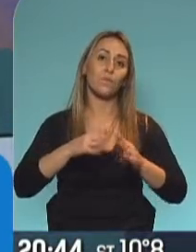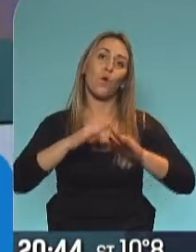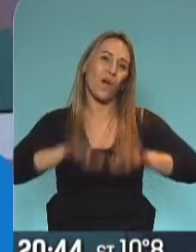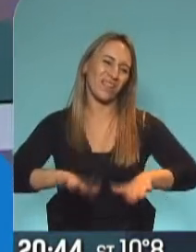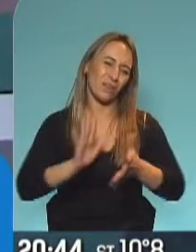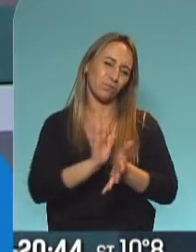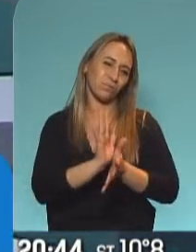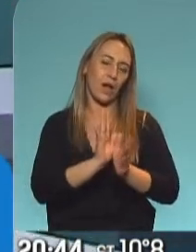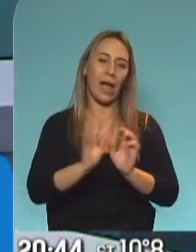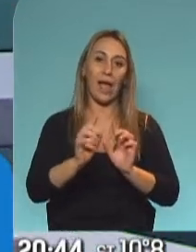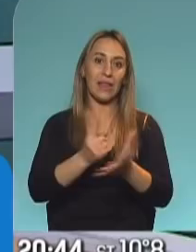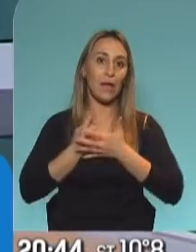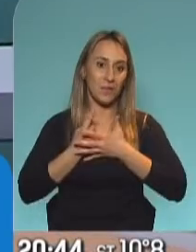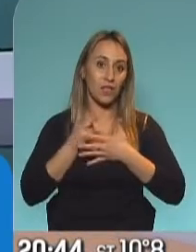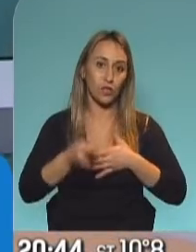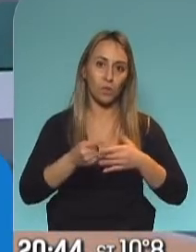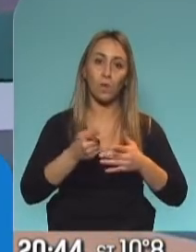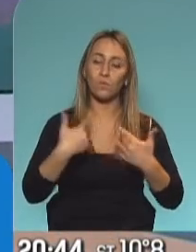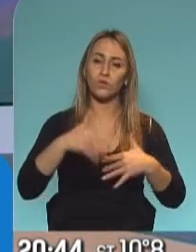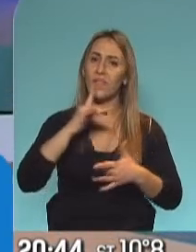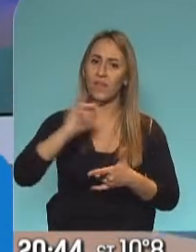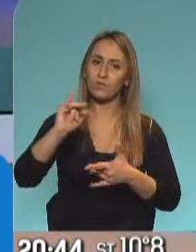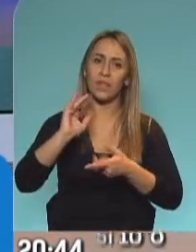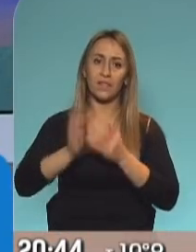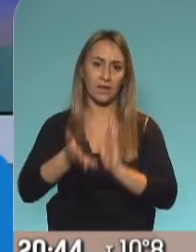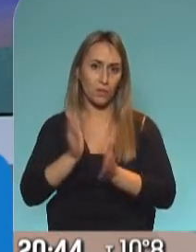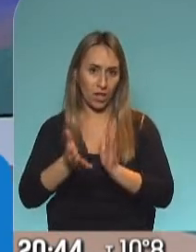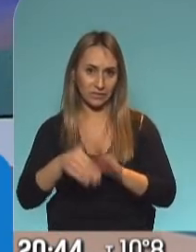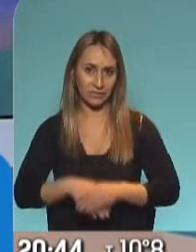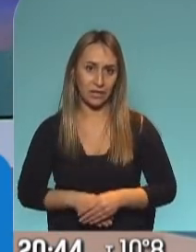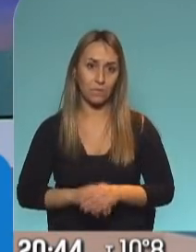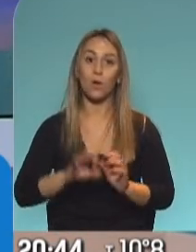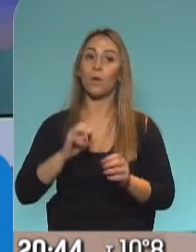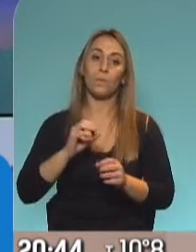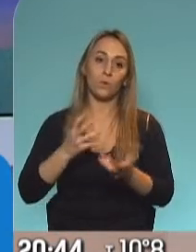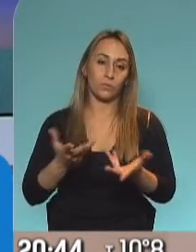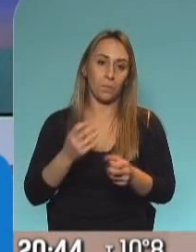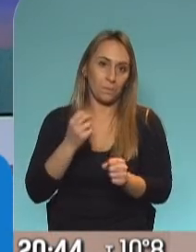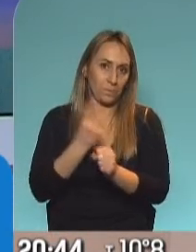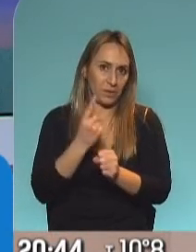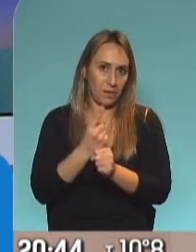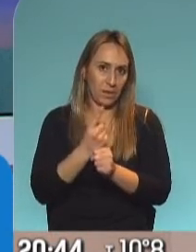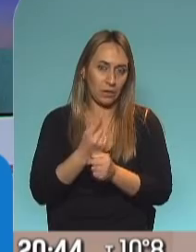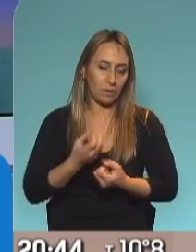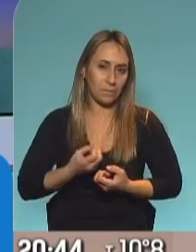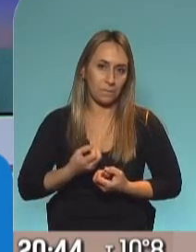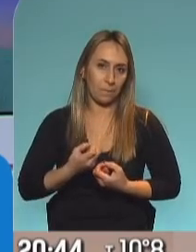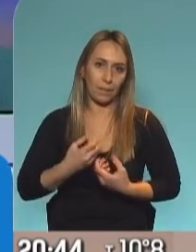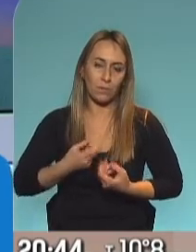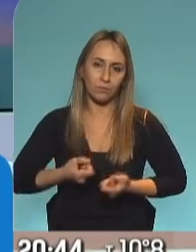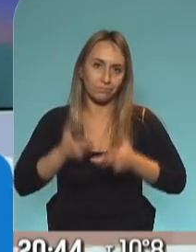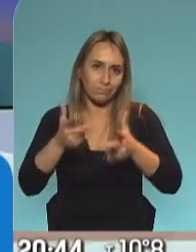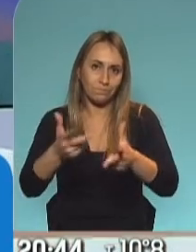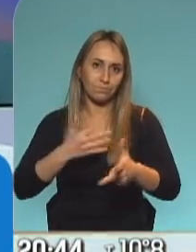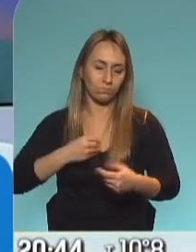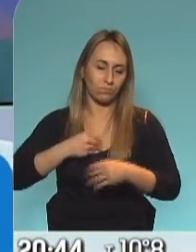del aislamiento social preventivo y obligatorio. Sí, por supuesto. Primero, digamos, expresar nuestra sororidad con